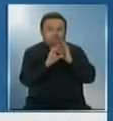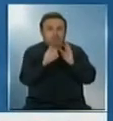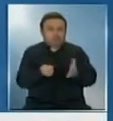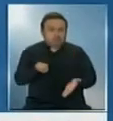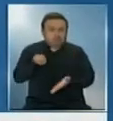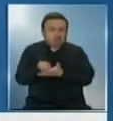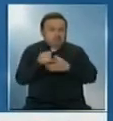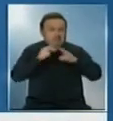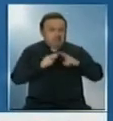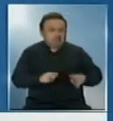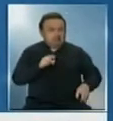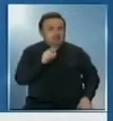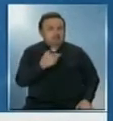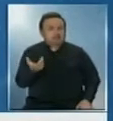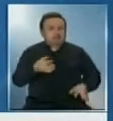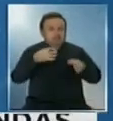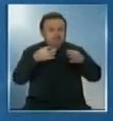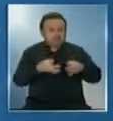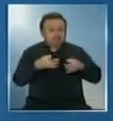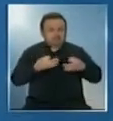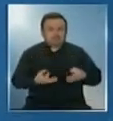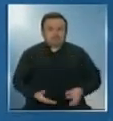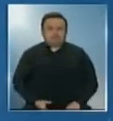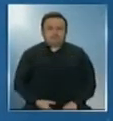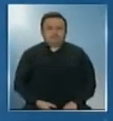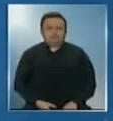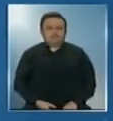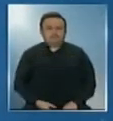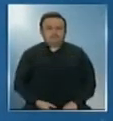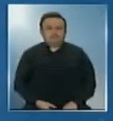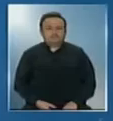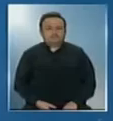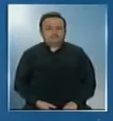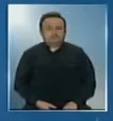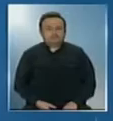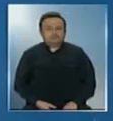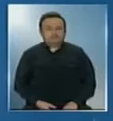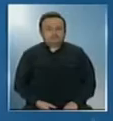para invertir con tranquilidad y de forma segura. Capitalizarme.com. Piérdele mi